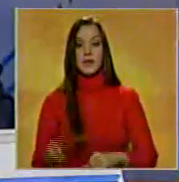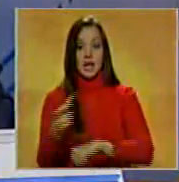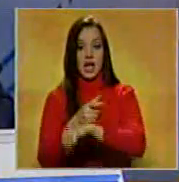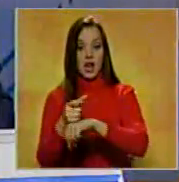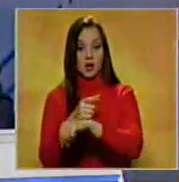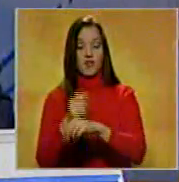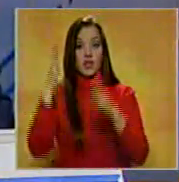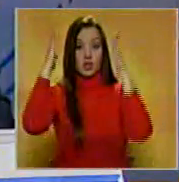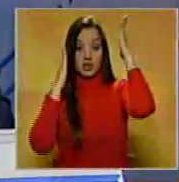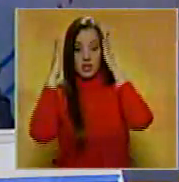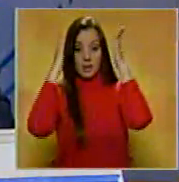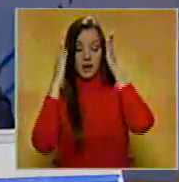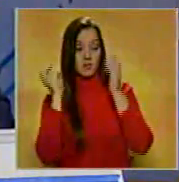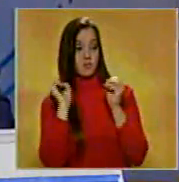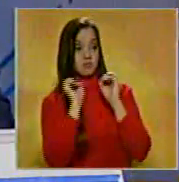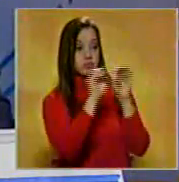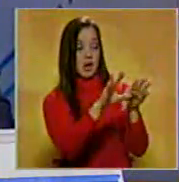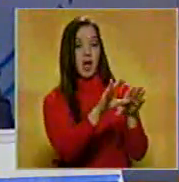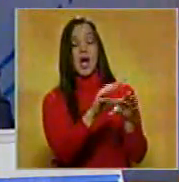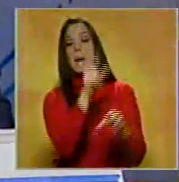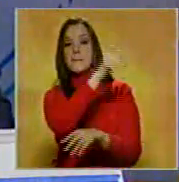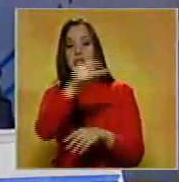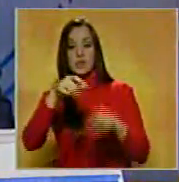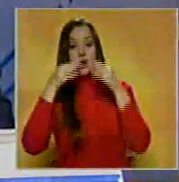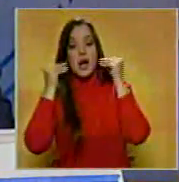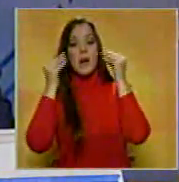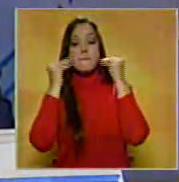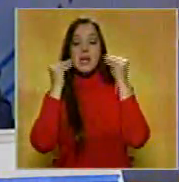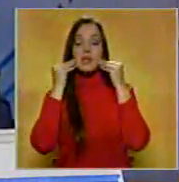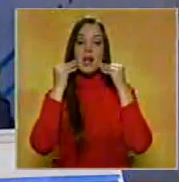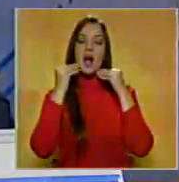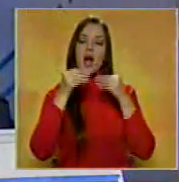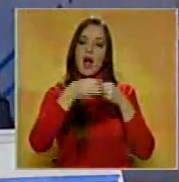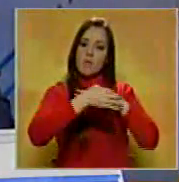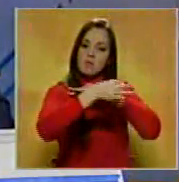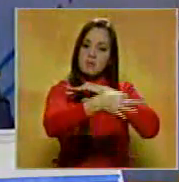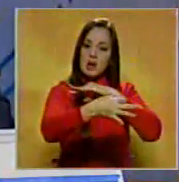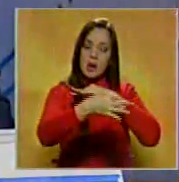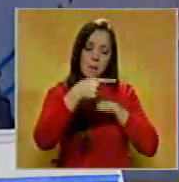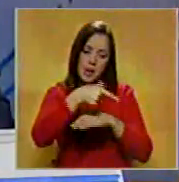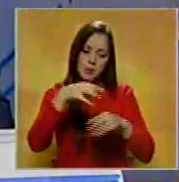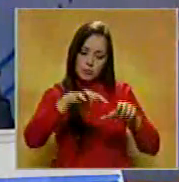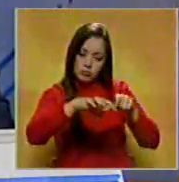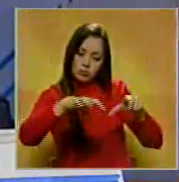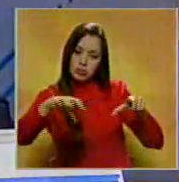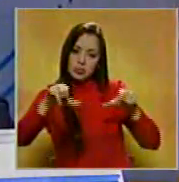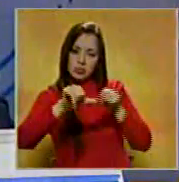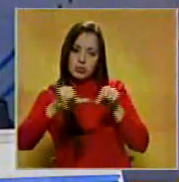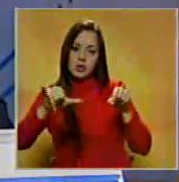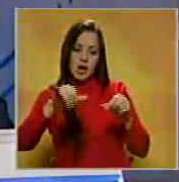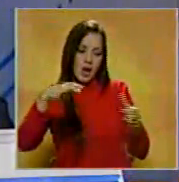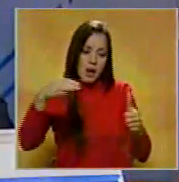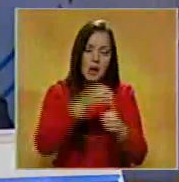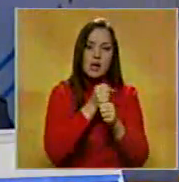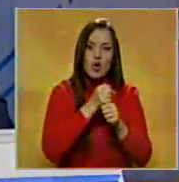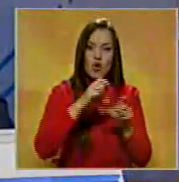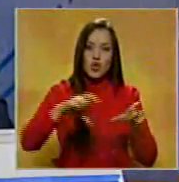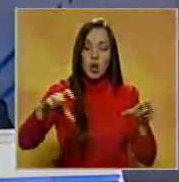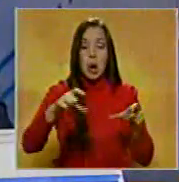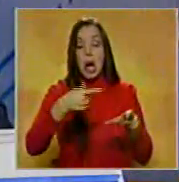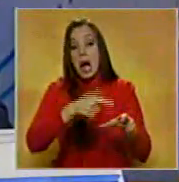El gobierno de Malasia envió un equipo de expertos al archipiélago de las Maldivas para determinar si los restos encontrados en ese país insular pertenecen al